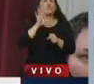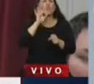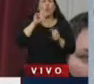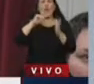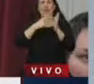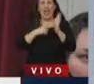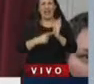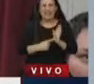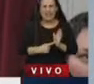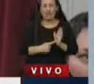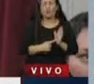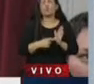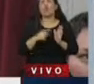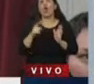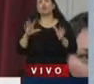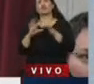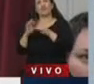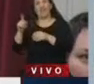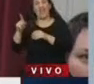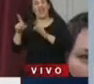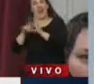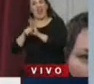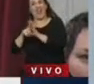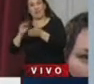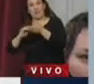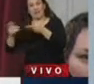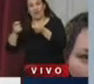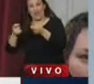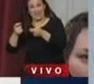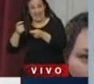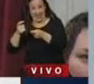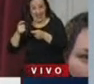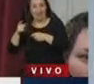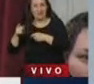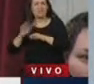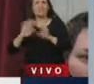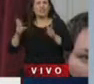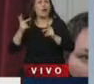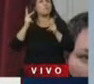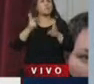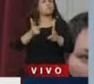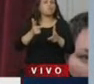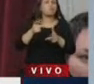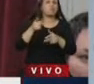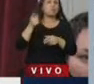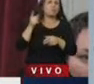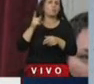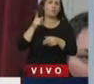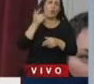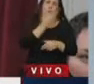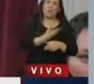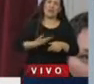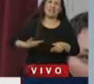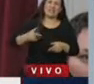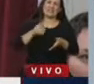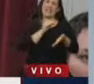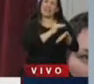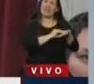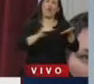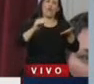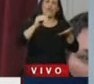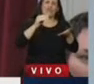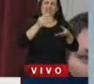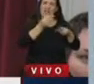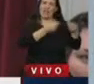solamente beneficios para los que no cumplieron, etcétera, etcétera. Las cosas que van en sintonía con nuestra línea, con nuestros puntos principales y nuestros